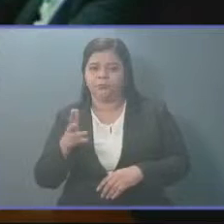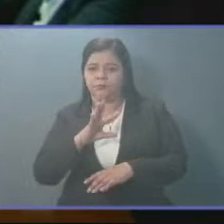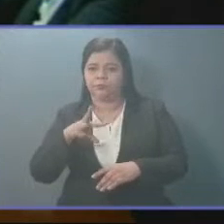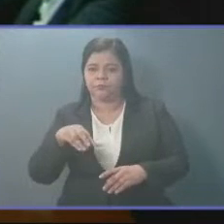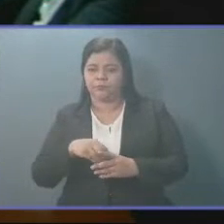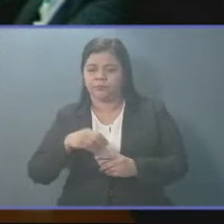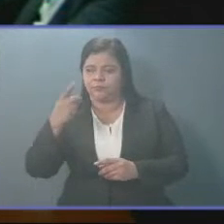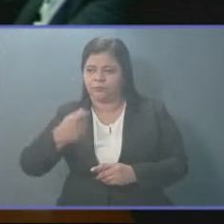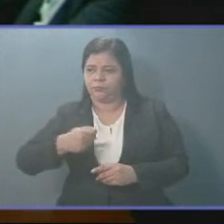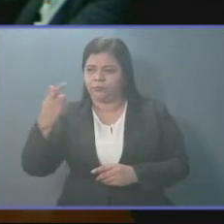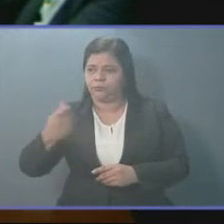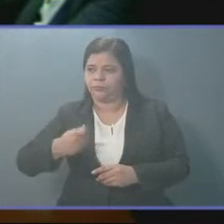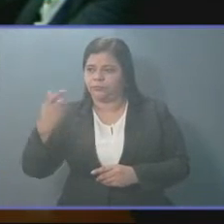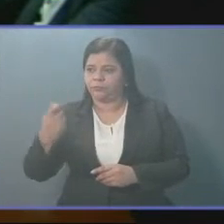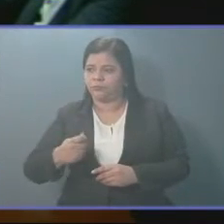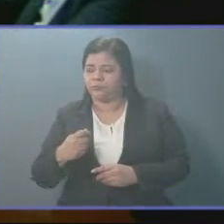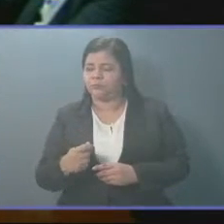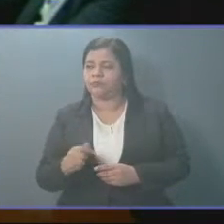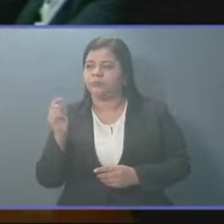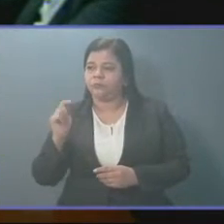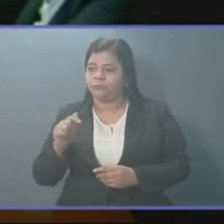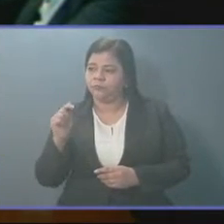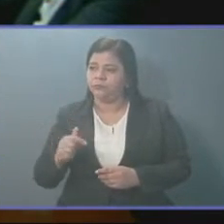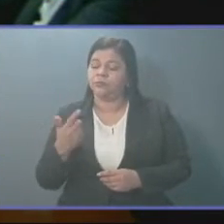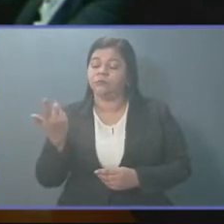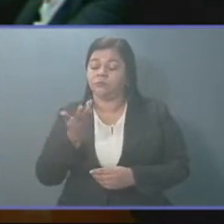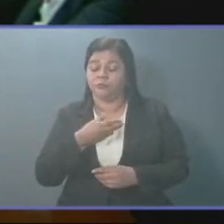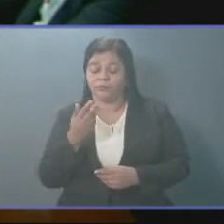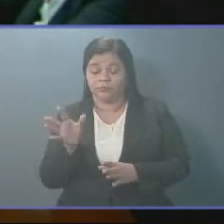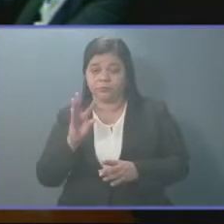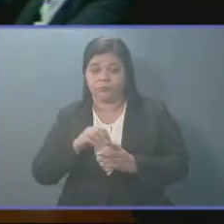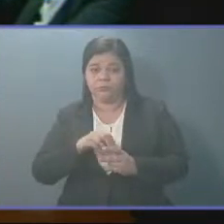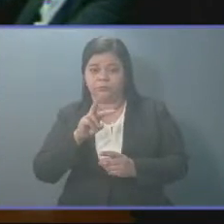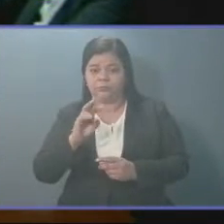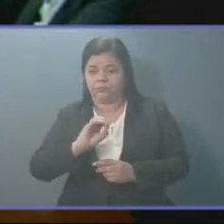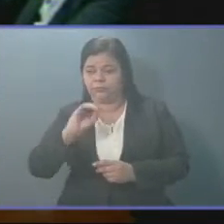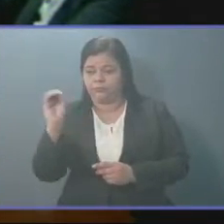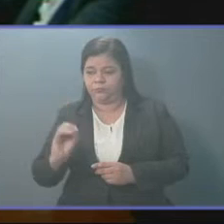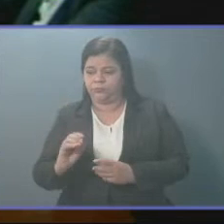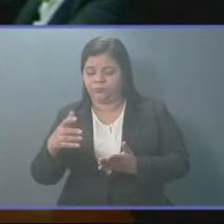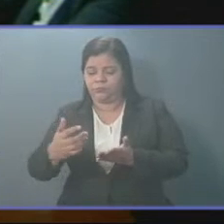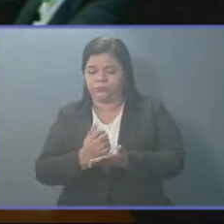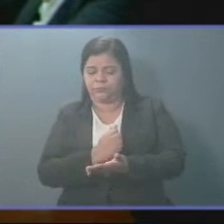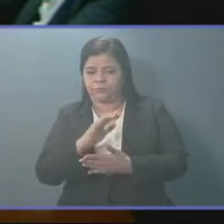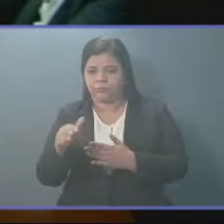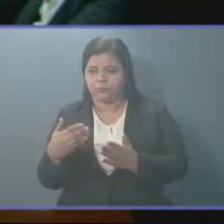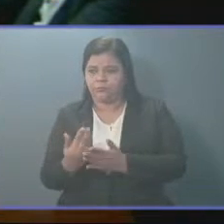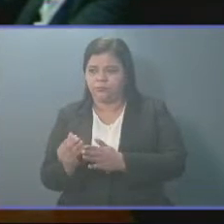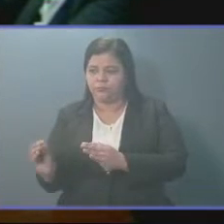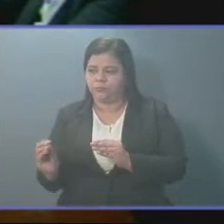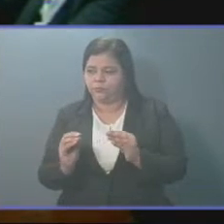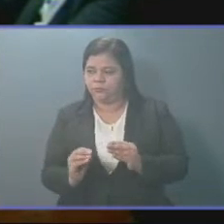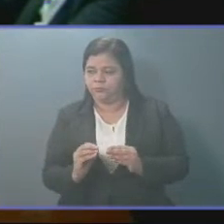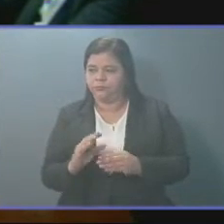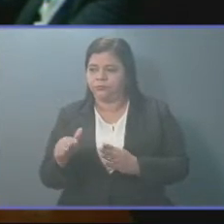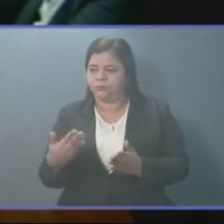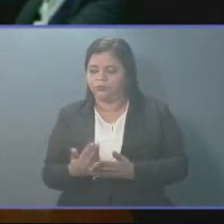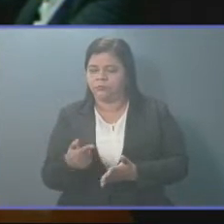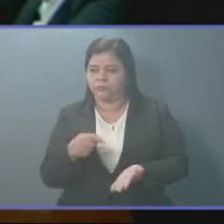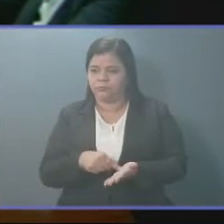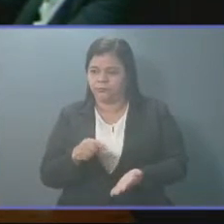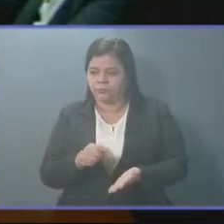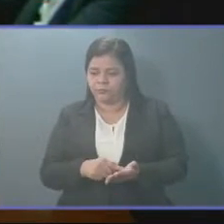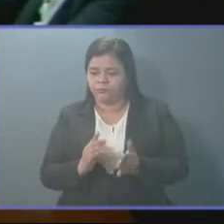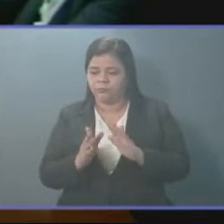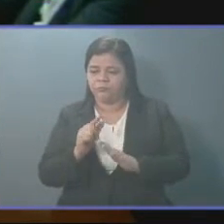devengado mensualmente y por consiguiente formen parte del 20% de descuento máximo aplicado para amortizar las deudas contraídas